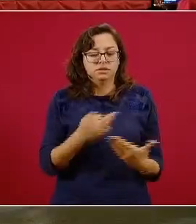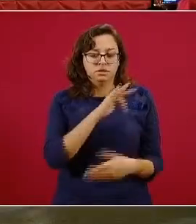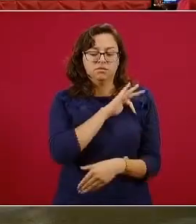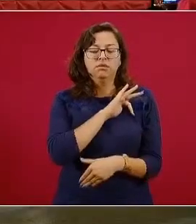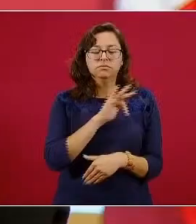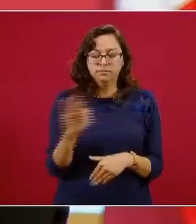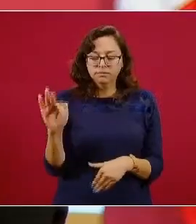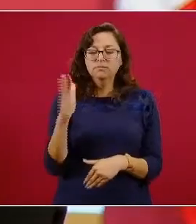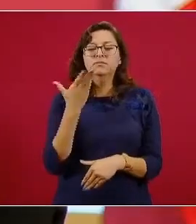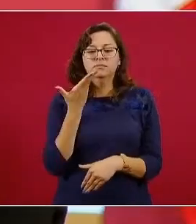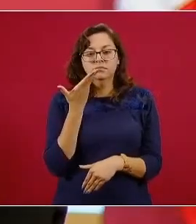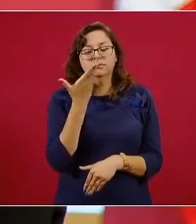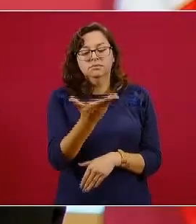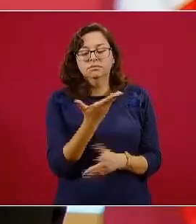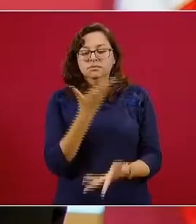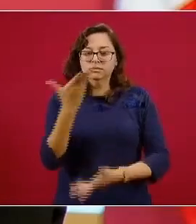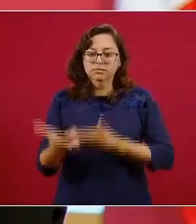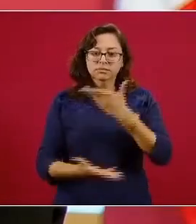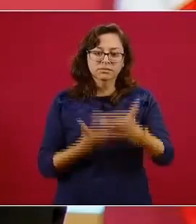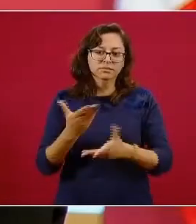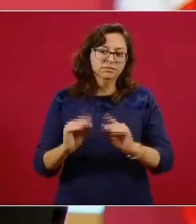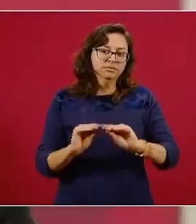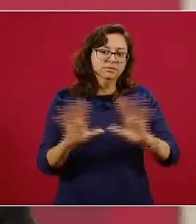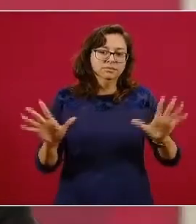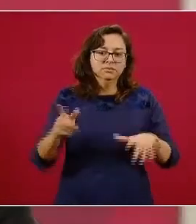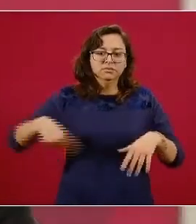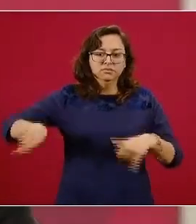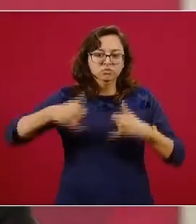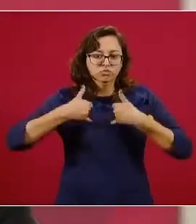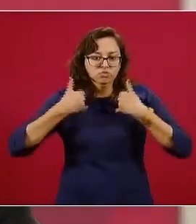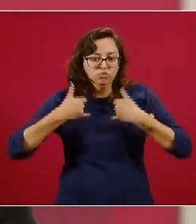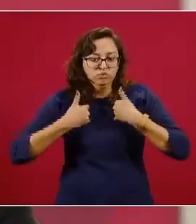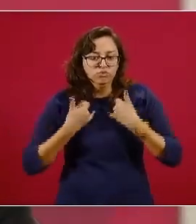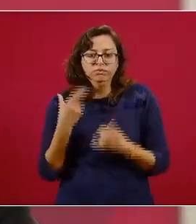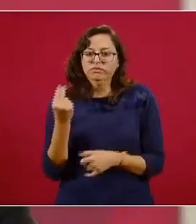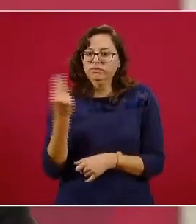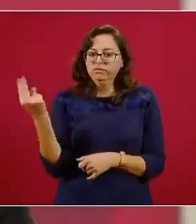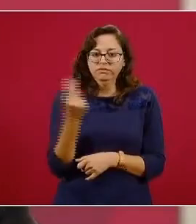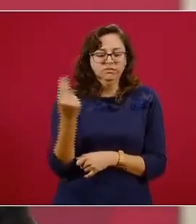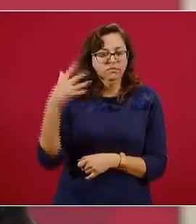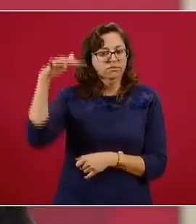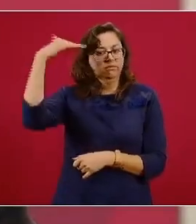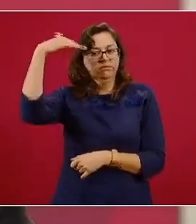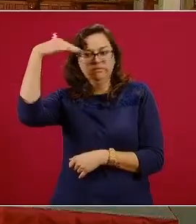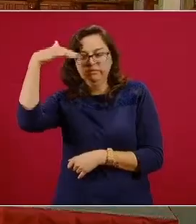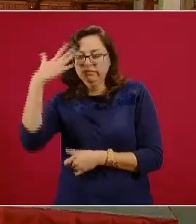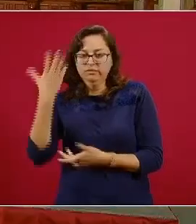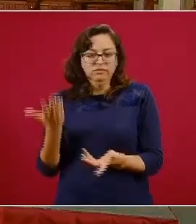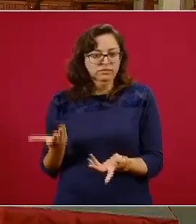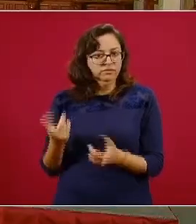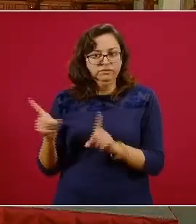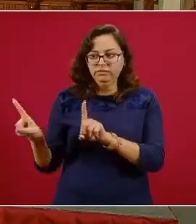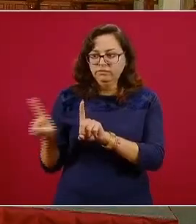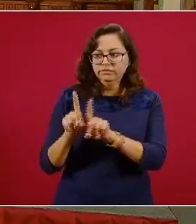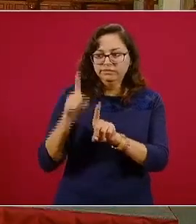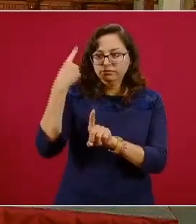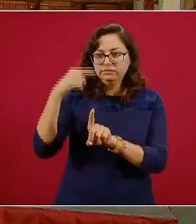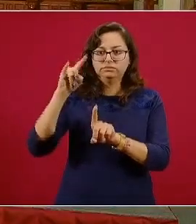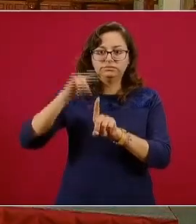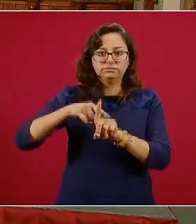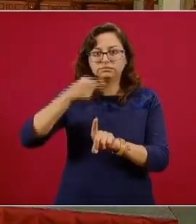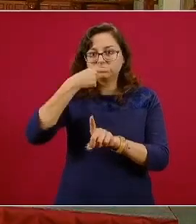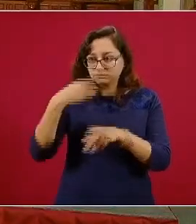estos servicios. Evidentemente, un adolescente no requiere de estar acompañado por los adultos para acceder a los servicios que están